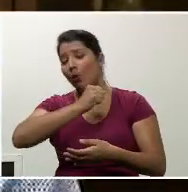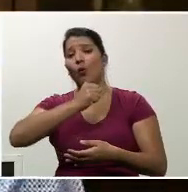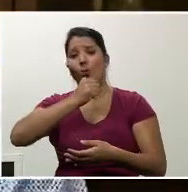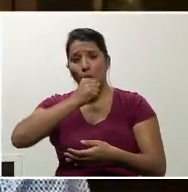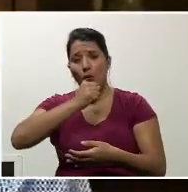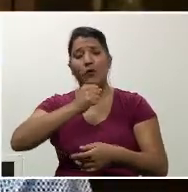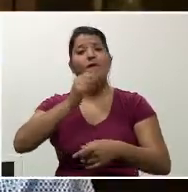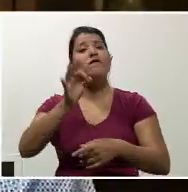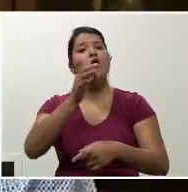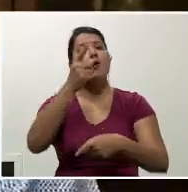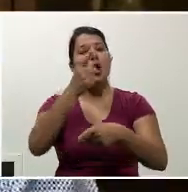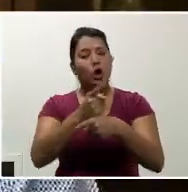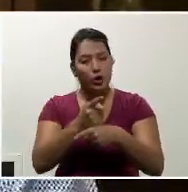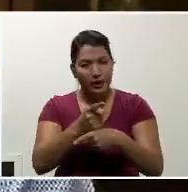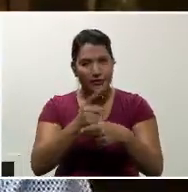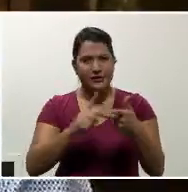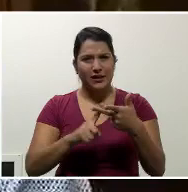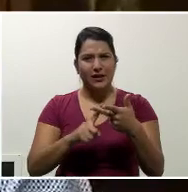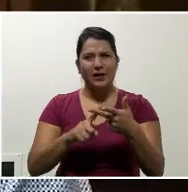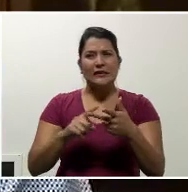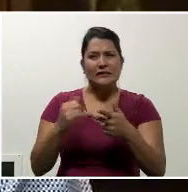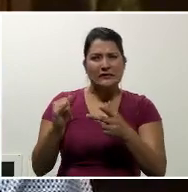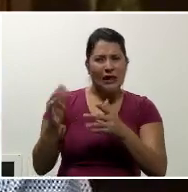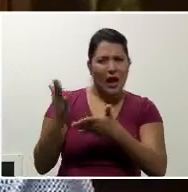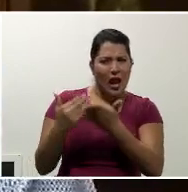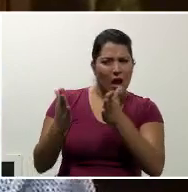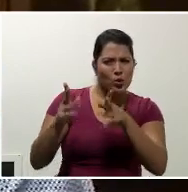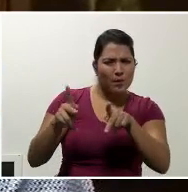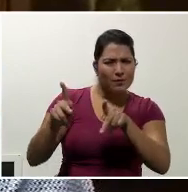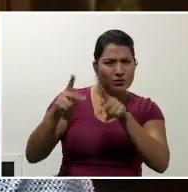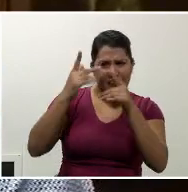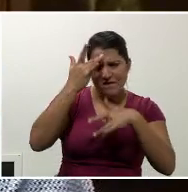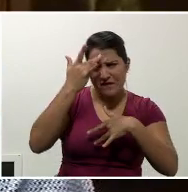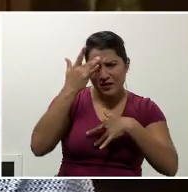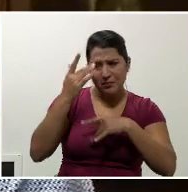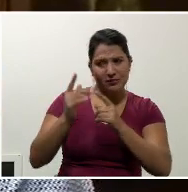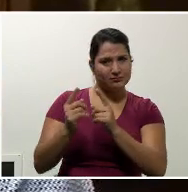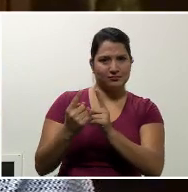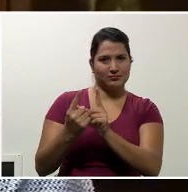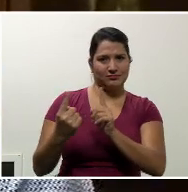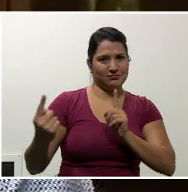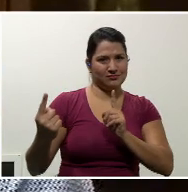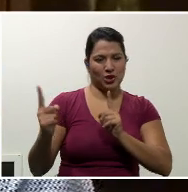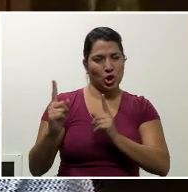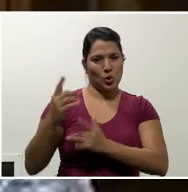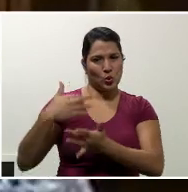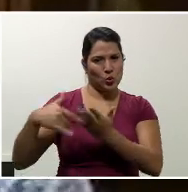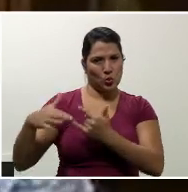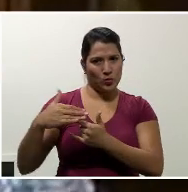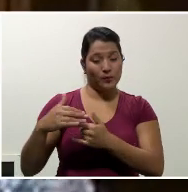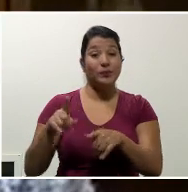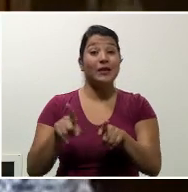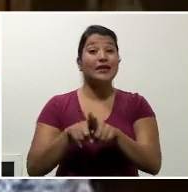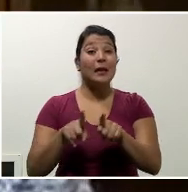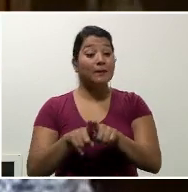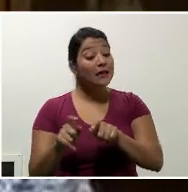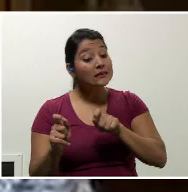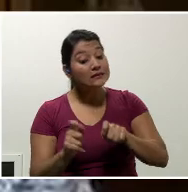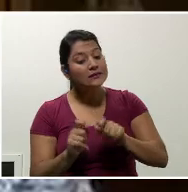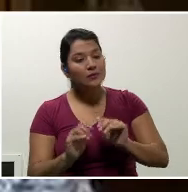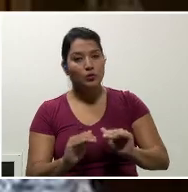mantengamos distancia de la gente enferma, protejamos a nuestros niños, aunque la enfermedad, para que aprendan por el